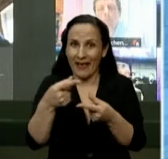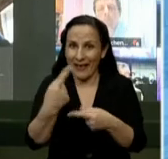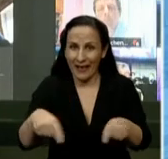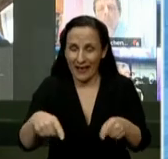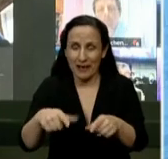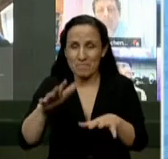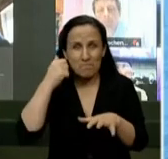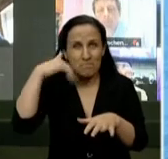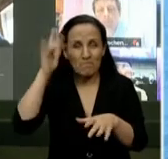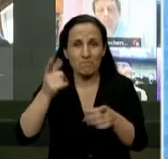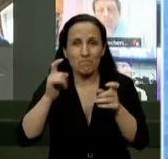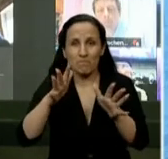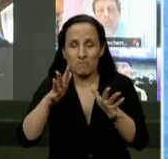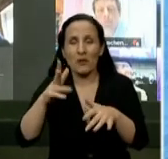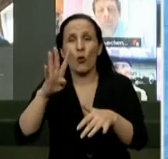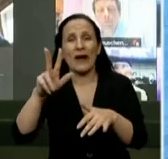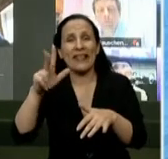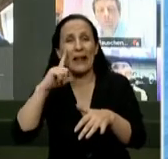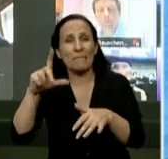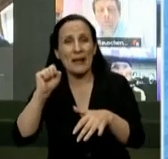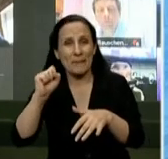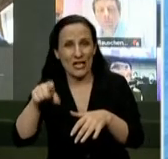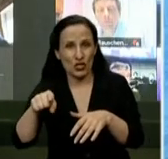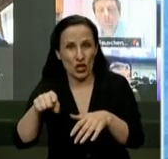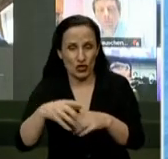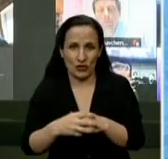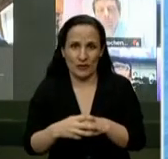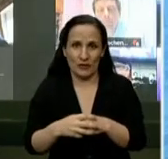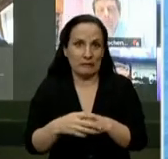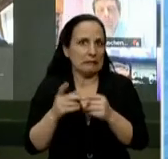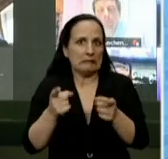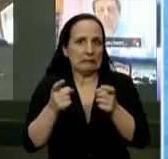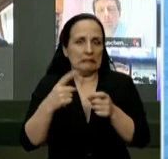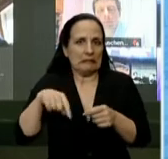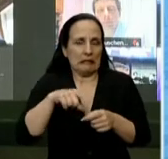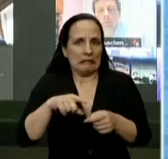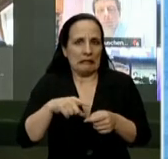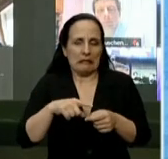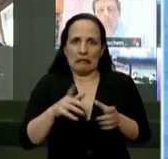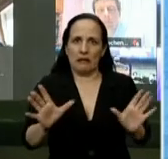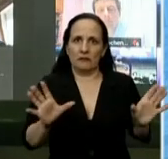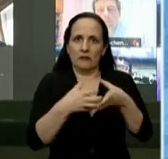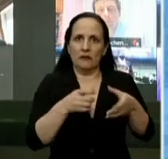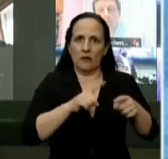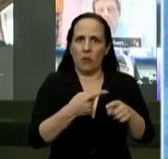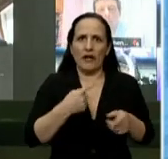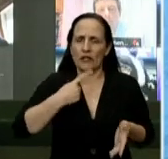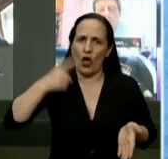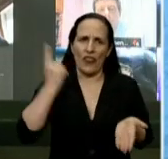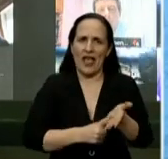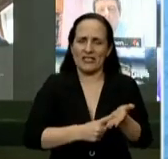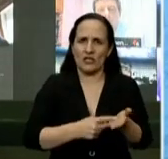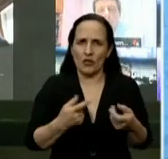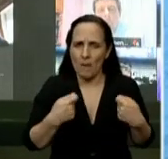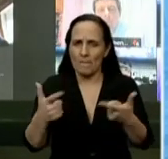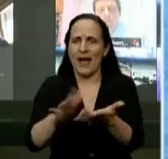adulto mayor que está en los 43.000 pesos y necesitan de la decisión de todo el arco político para recomponer sus